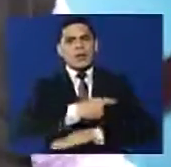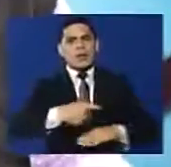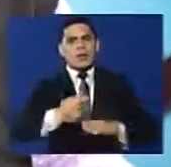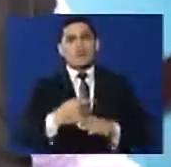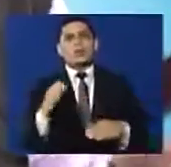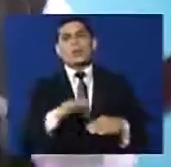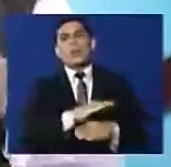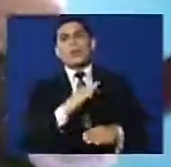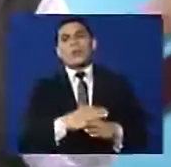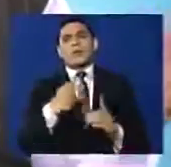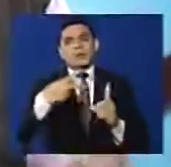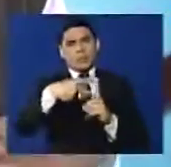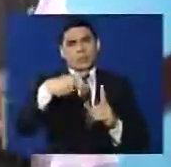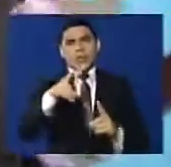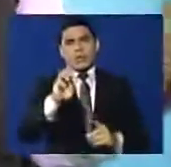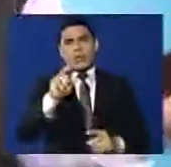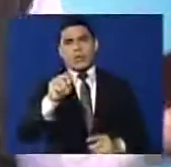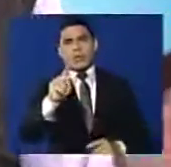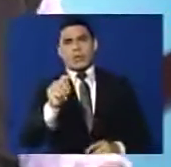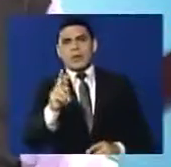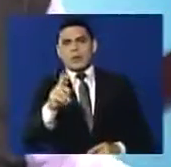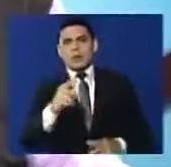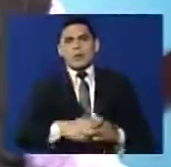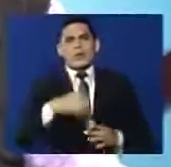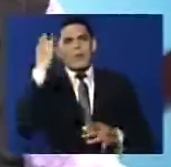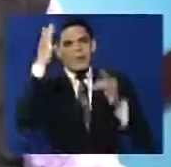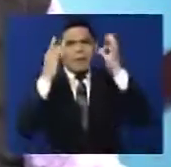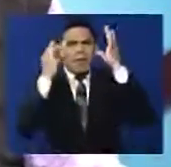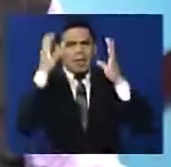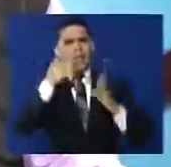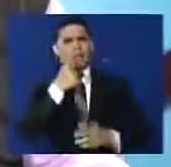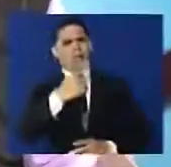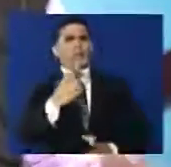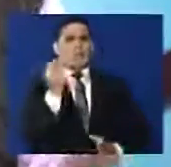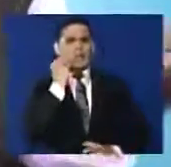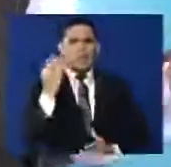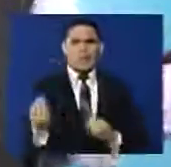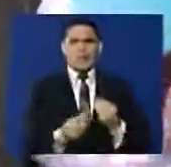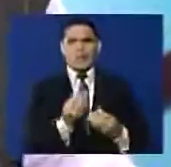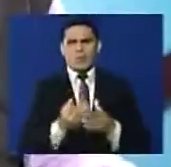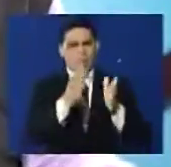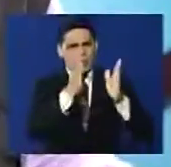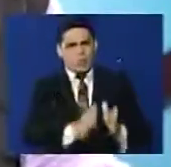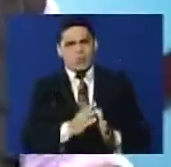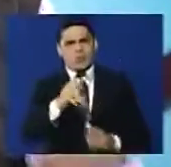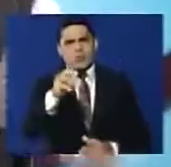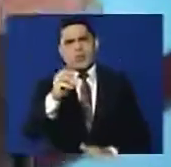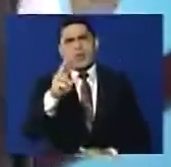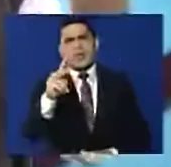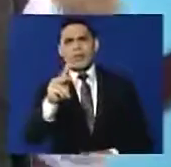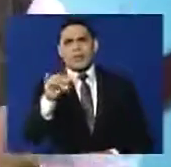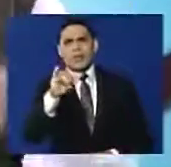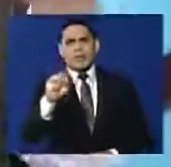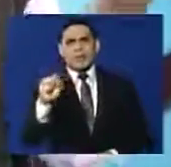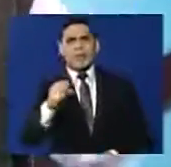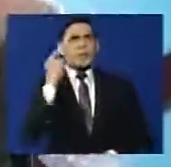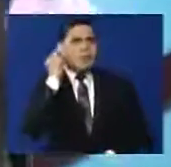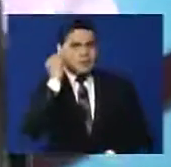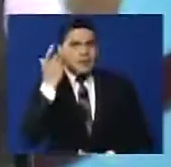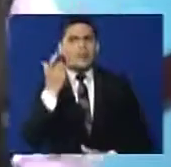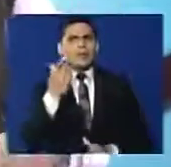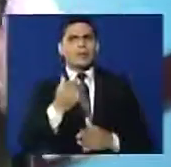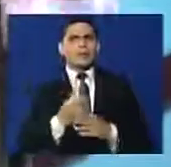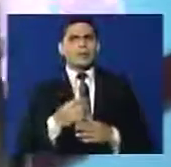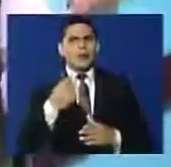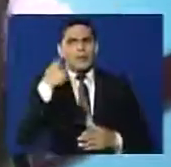que le pasó en Benetur con una excusa absolutamente infantil. Le prohibieron que estuviera ahí por su postura como persona, como ciudadana, no